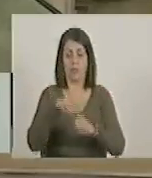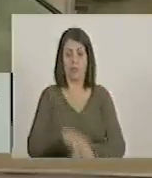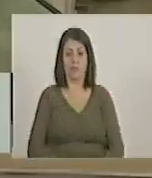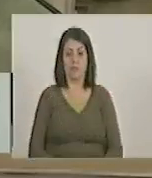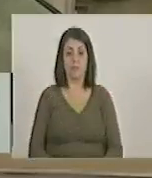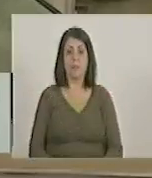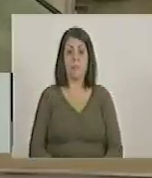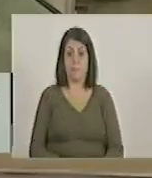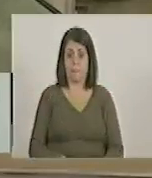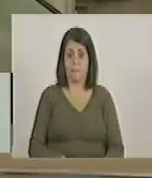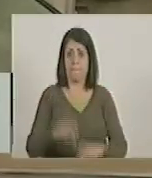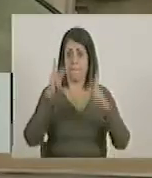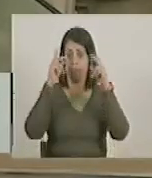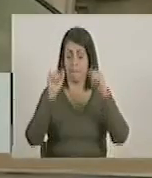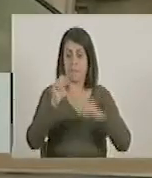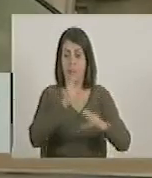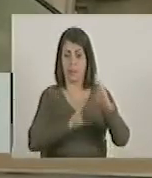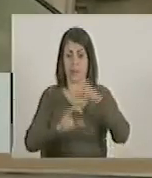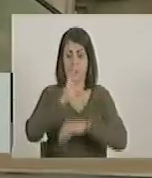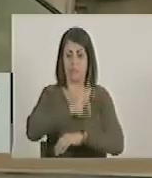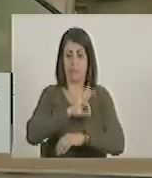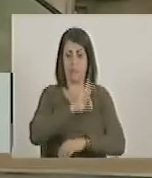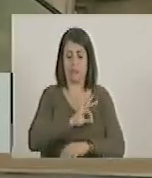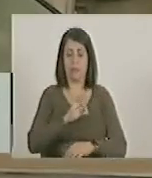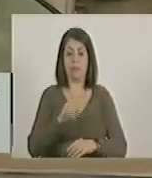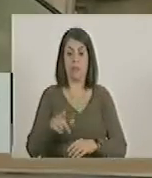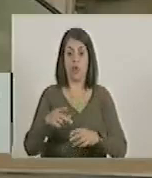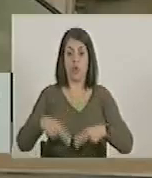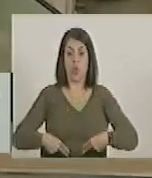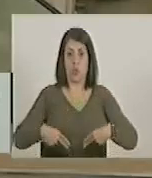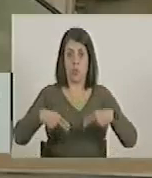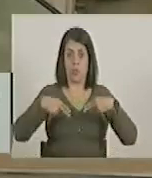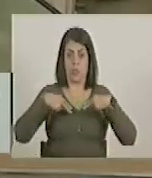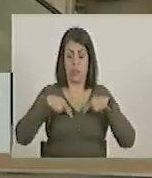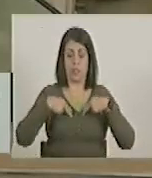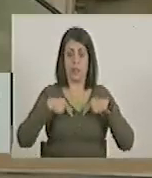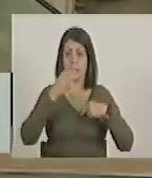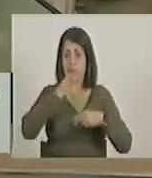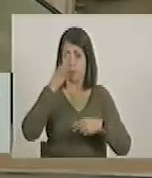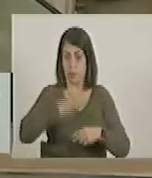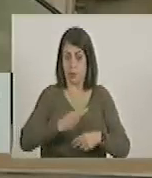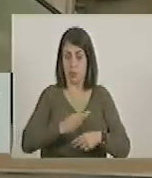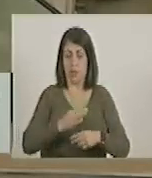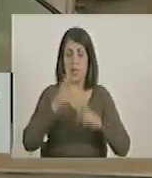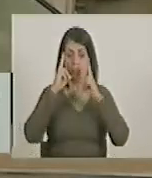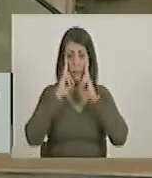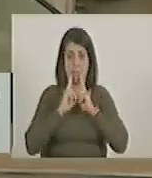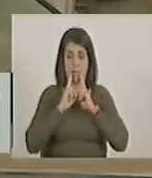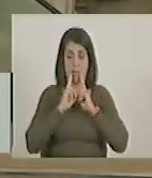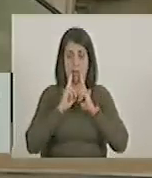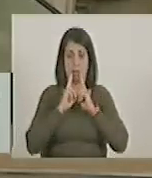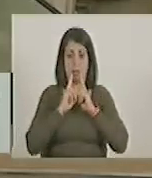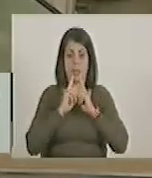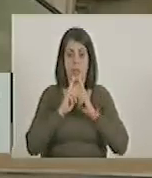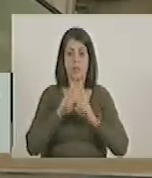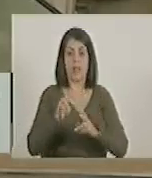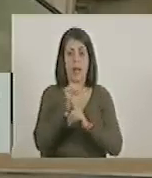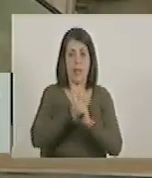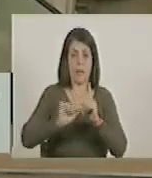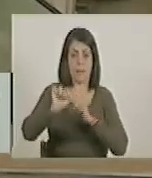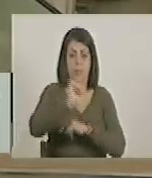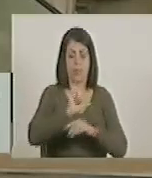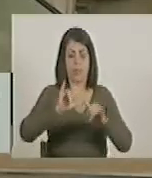interdisciplinaria en las carreras de ciencias sociales y humanidades, seguridad, higiene y medio